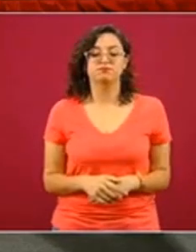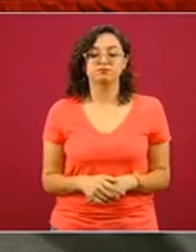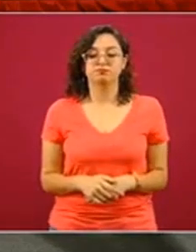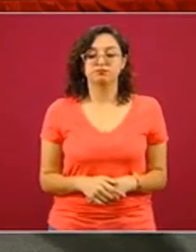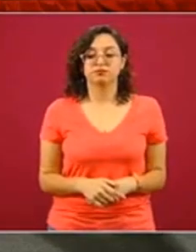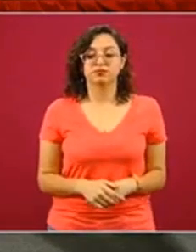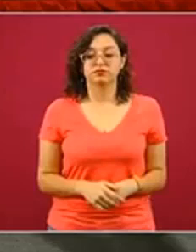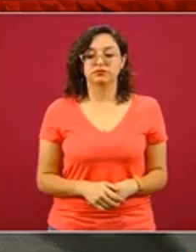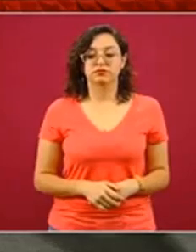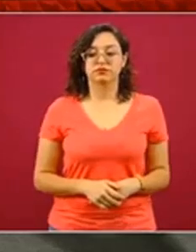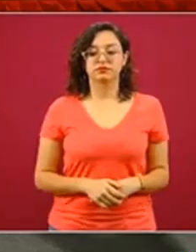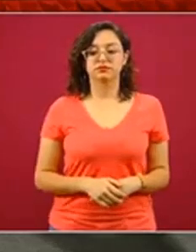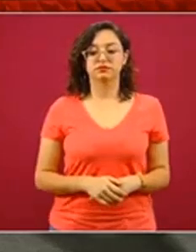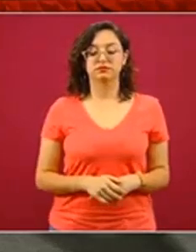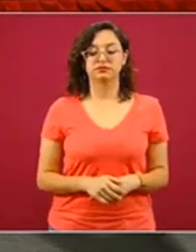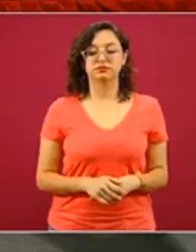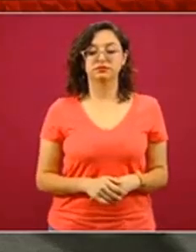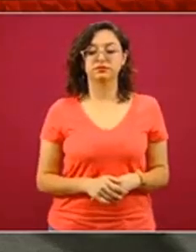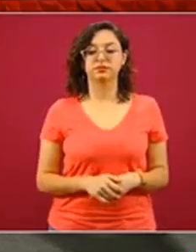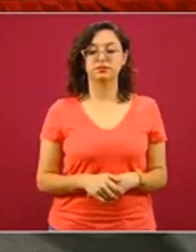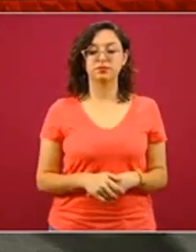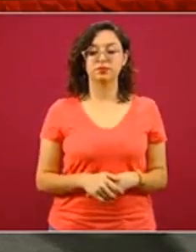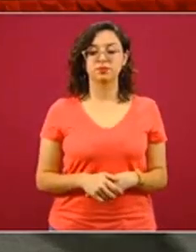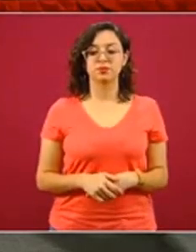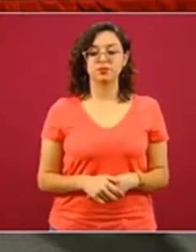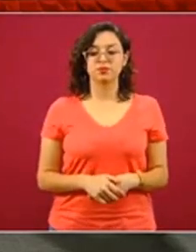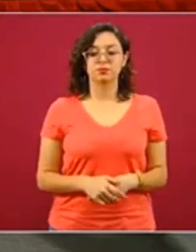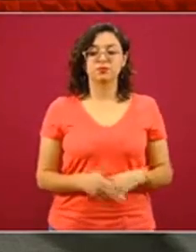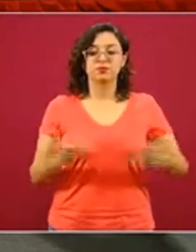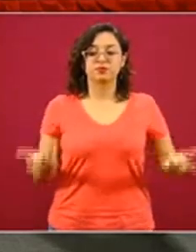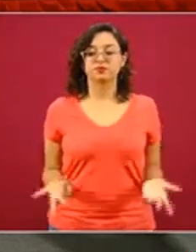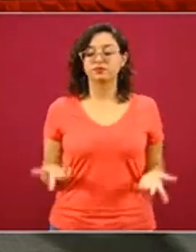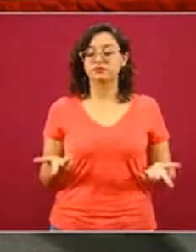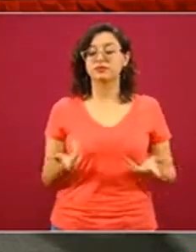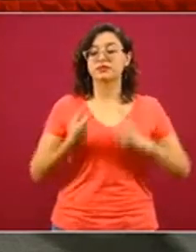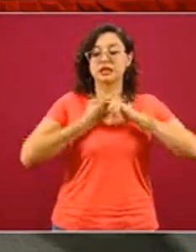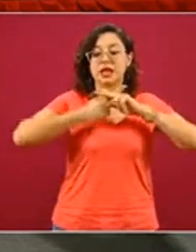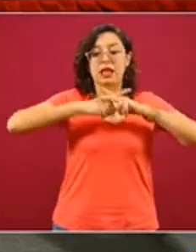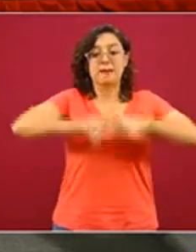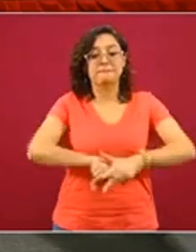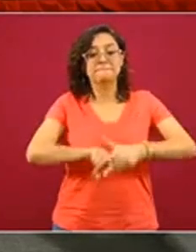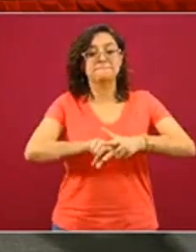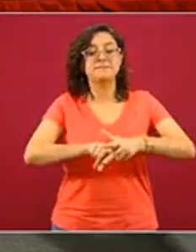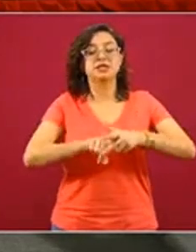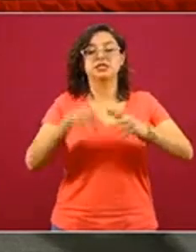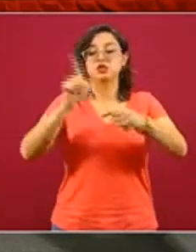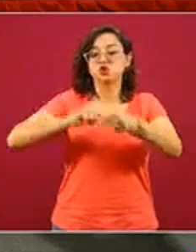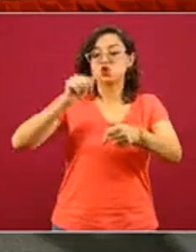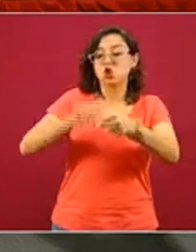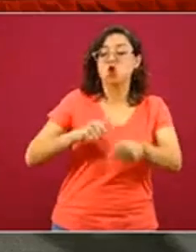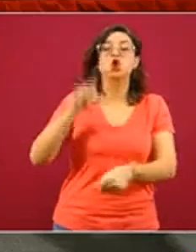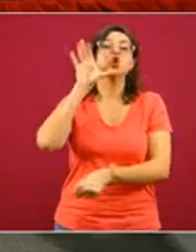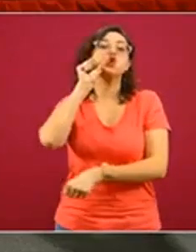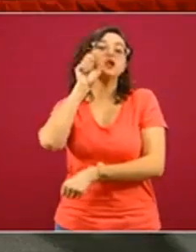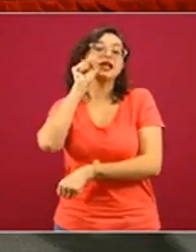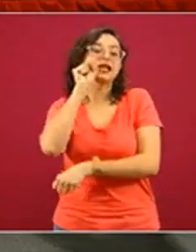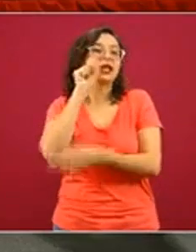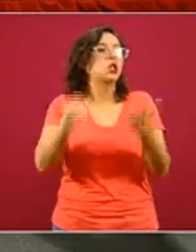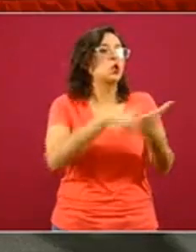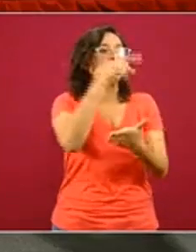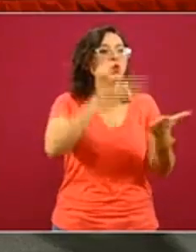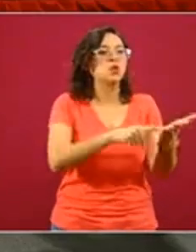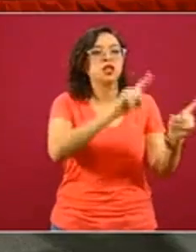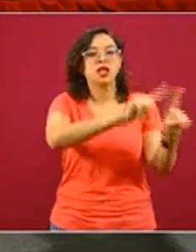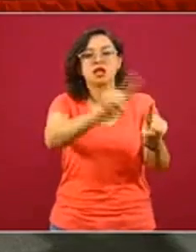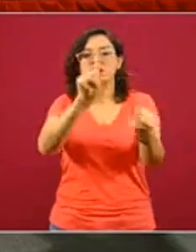últimamente, bueno, precisamente a raíz de este anuncio de la entrada en semáforo naranja y en varios lugares, municipios, sobre todo los que